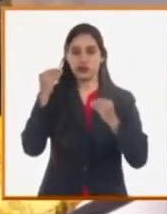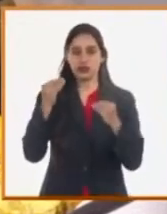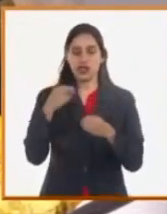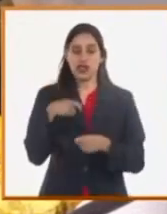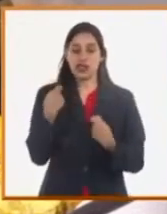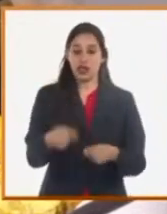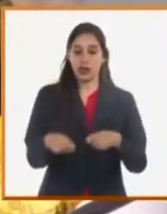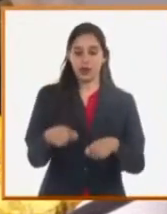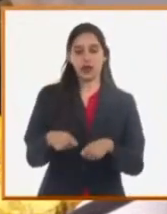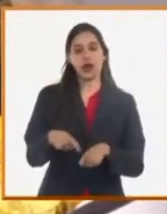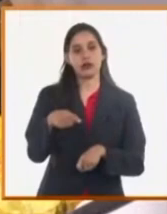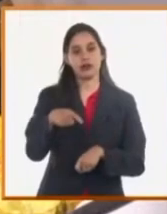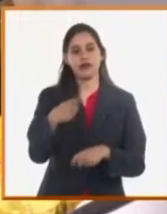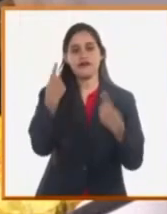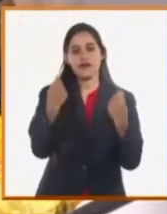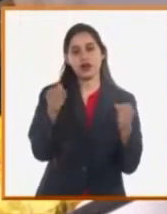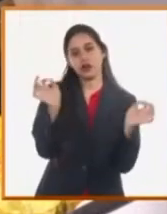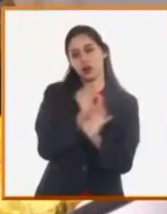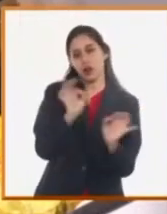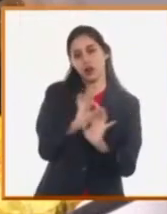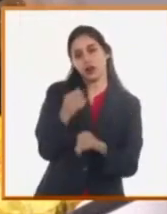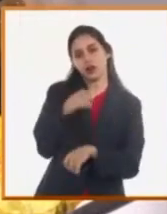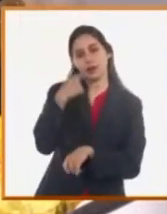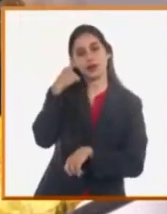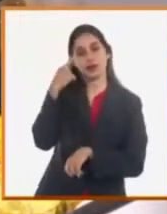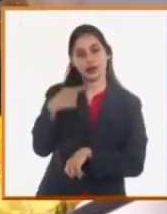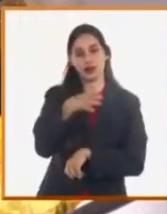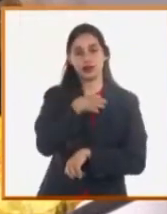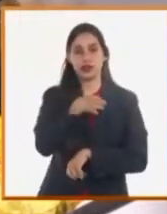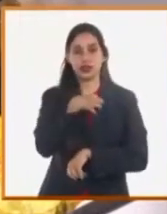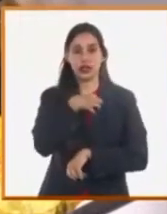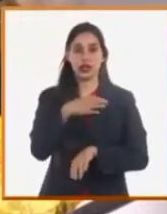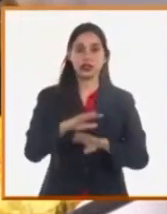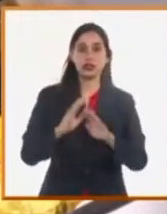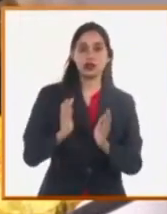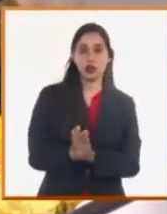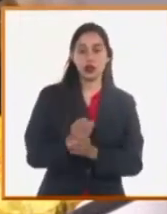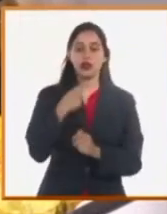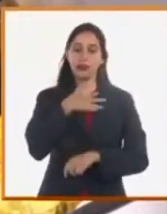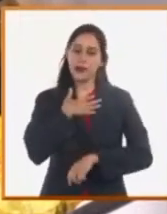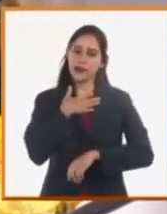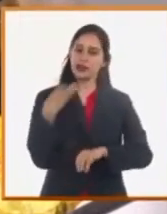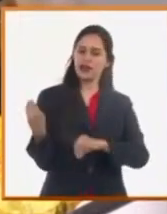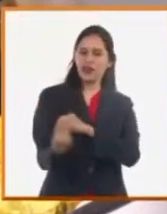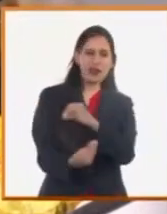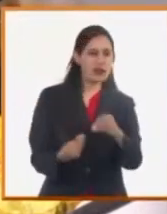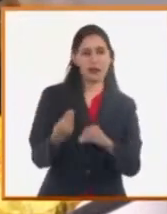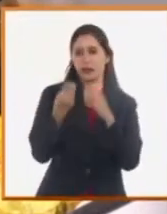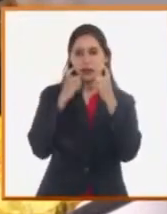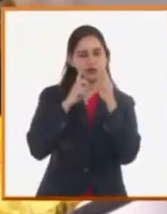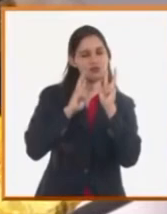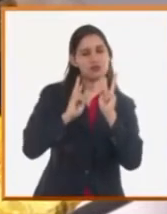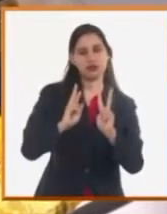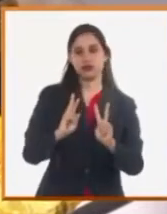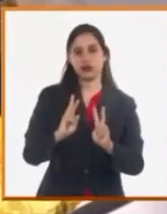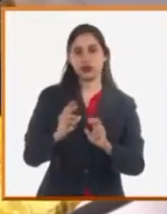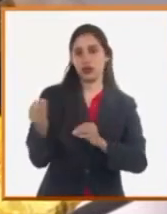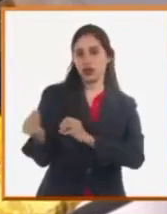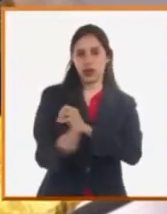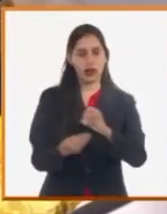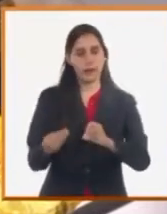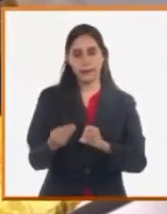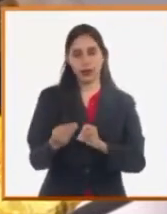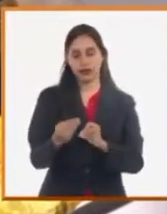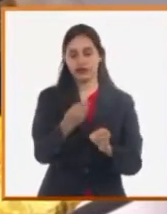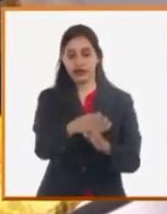ser por esa deuda que sentía que tenía y indiscutiblemente fue un cambio en mi vida totalmente o sea sentí